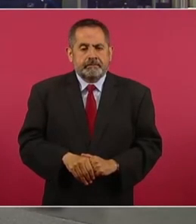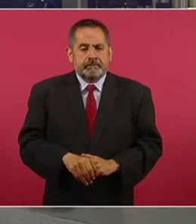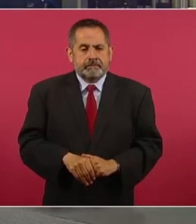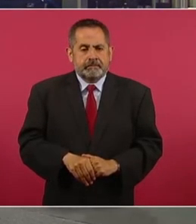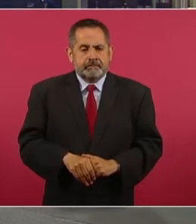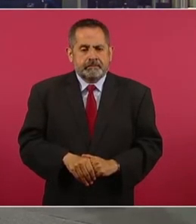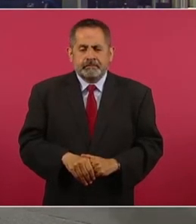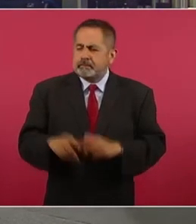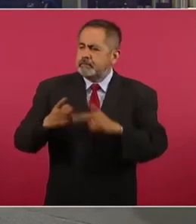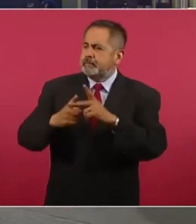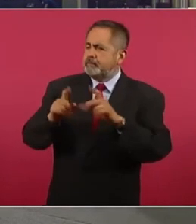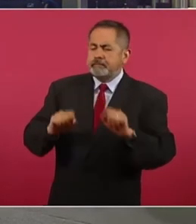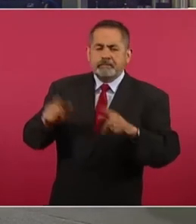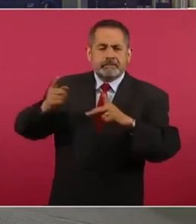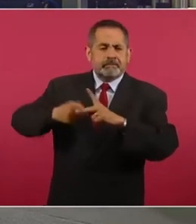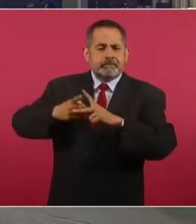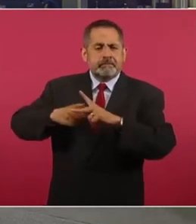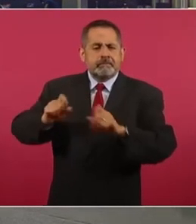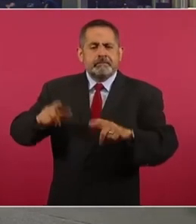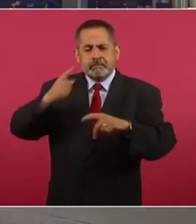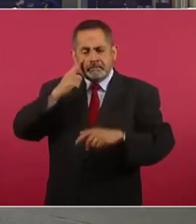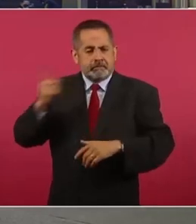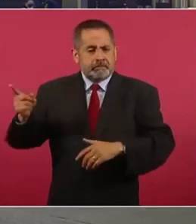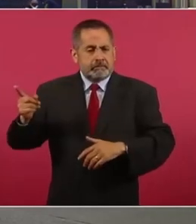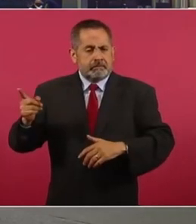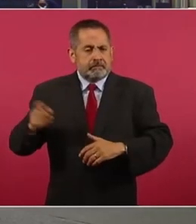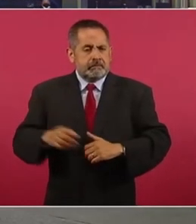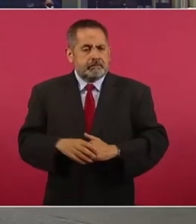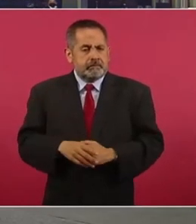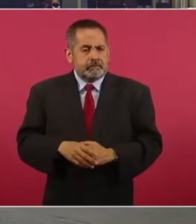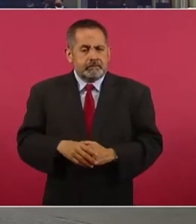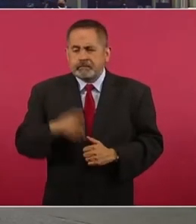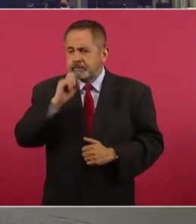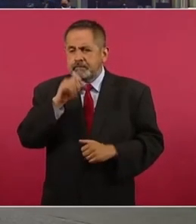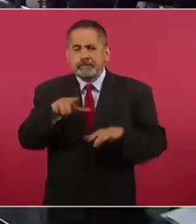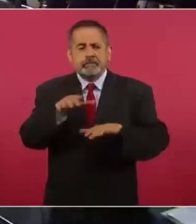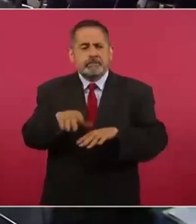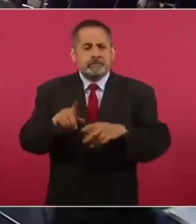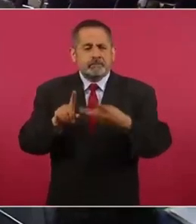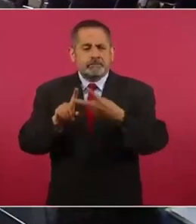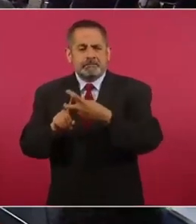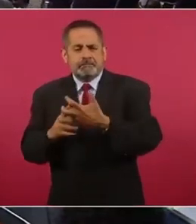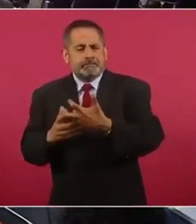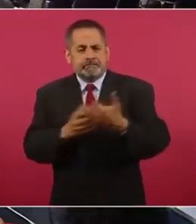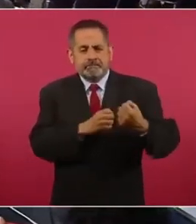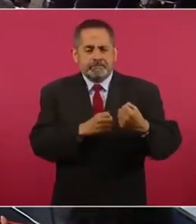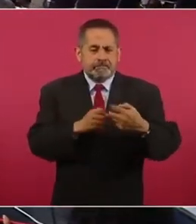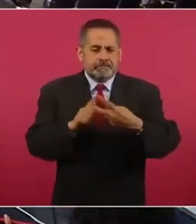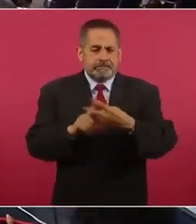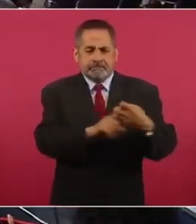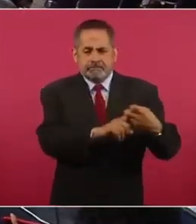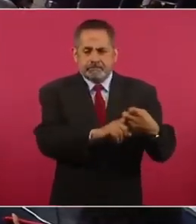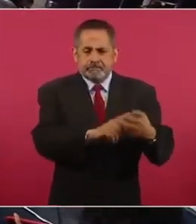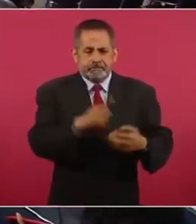A ver. La gráfica del. Y también la de secuestro, que también es importante.